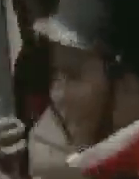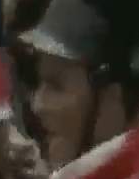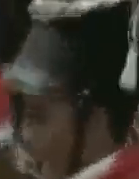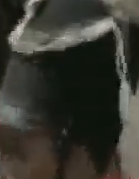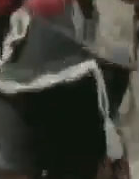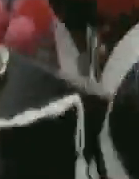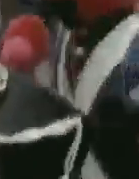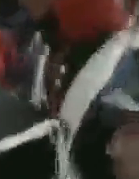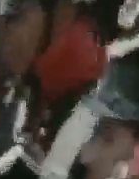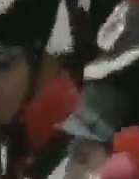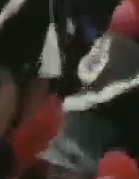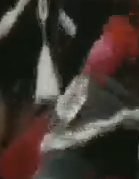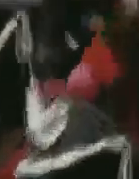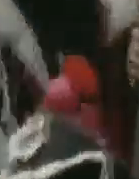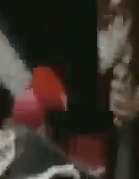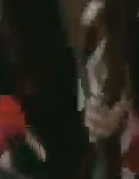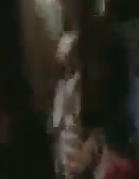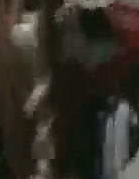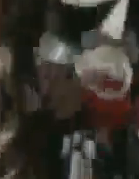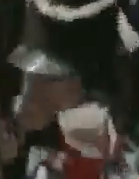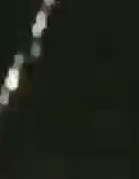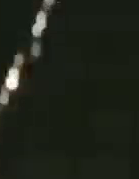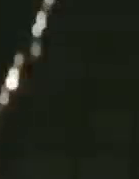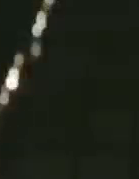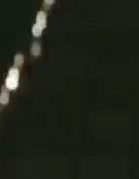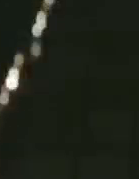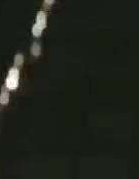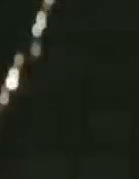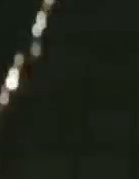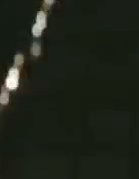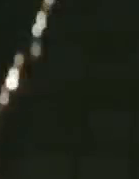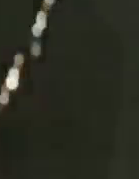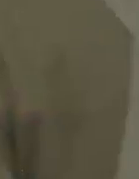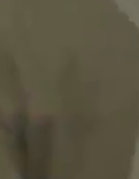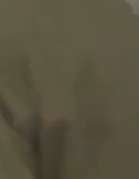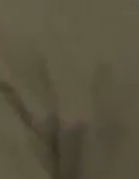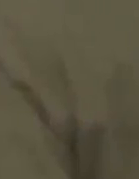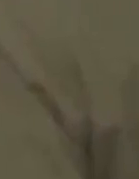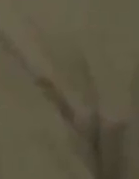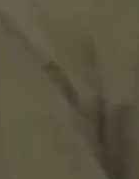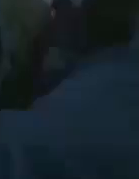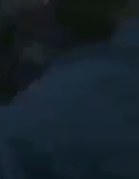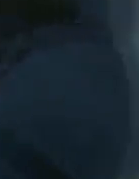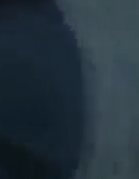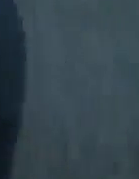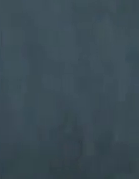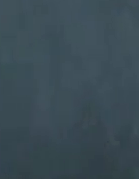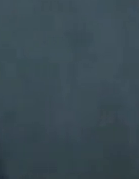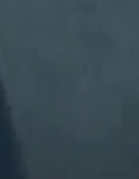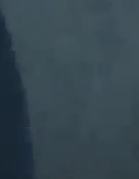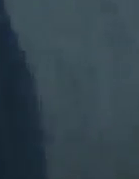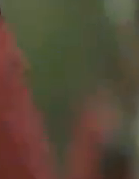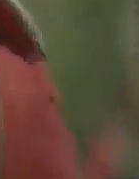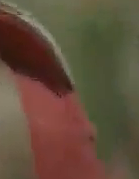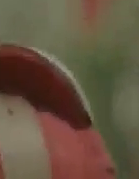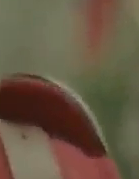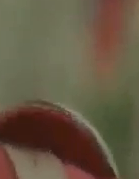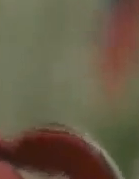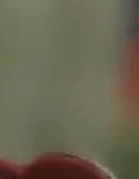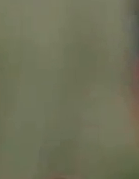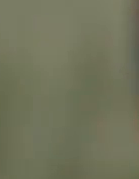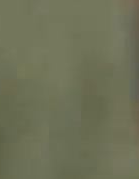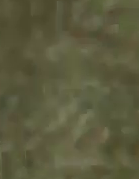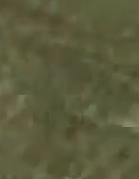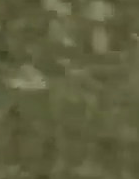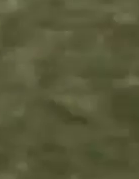una enorme aventura humana, una aventura de muchos personajes con vidas muy complejas, que después de muchas